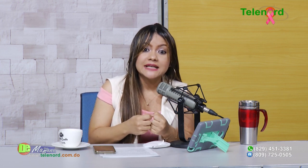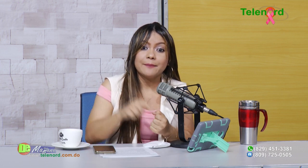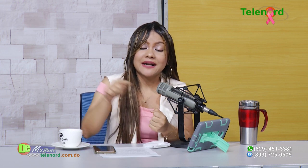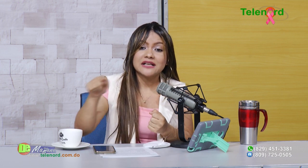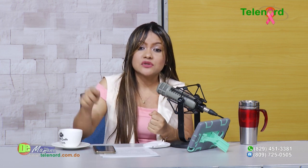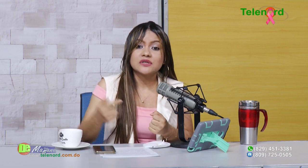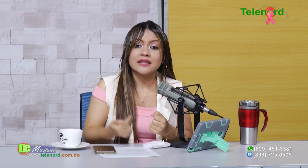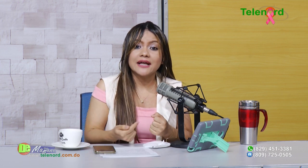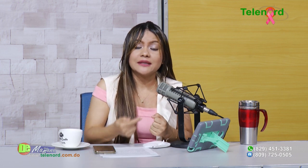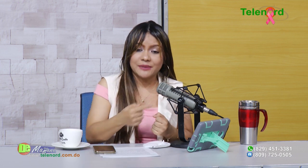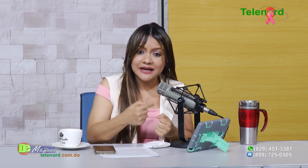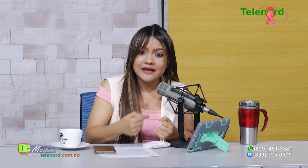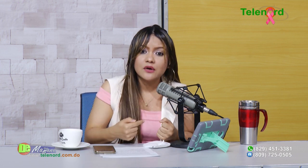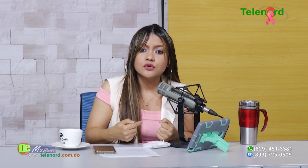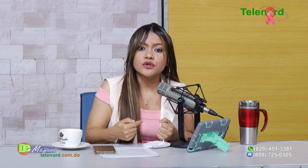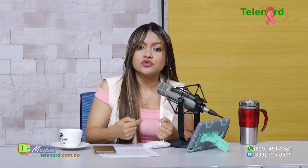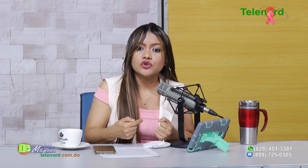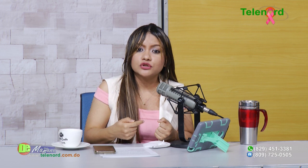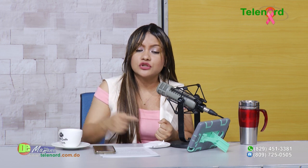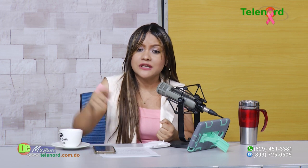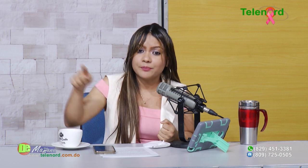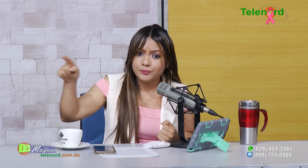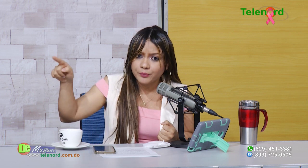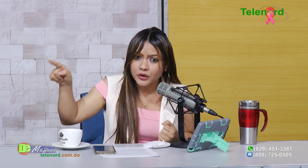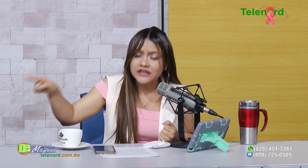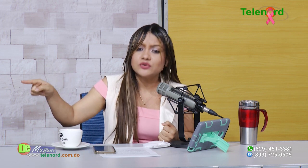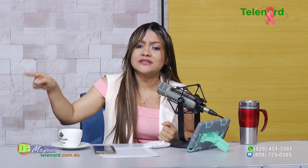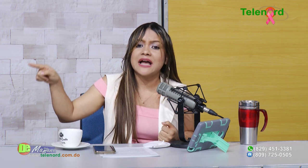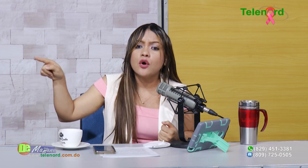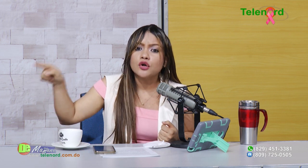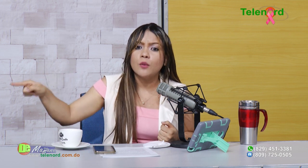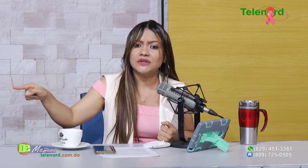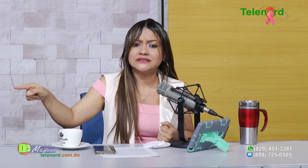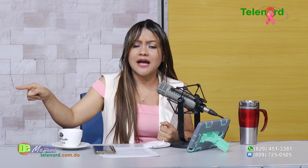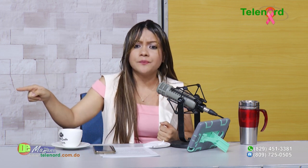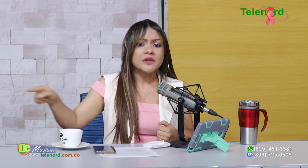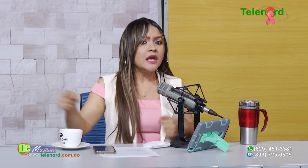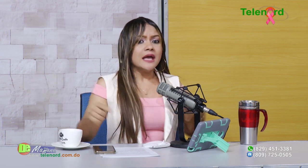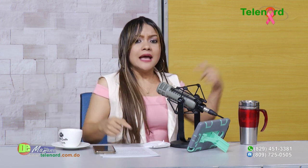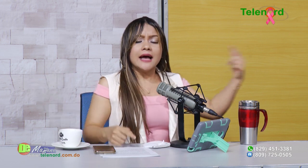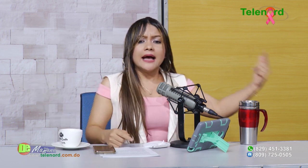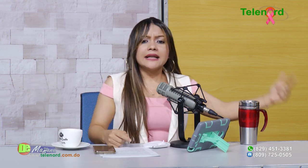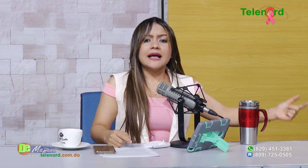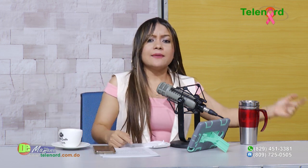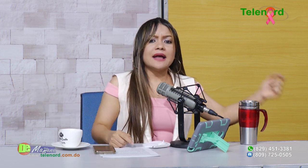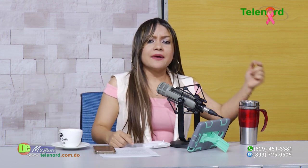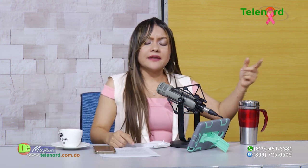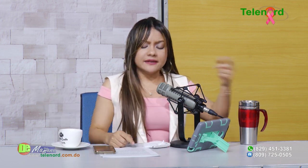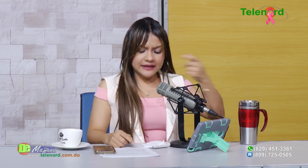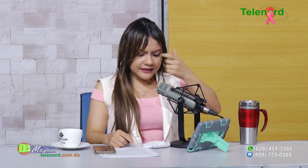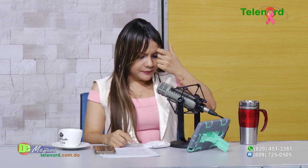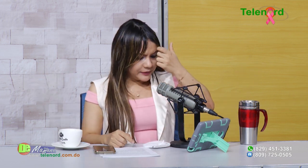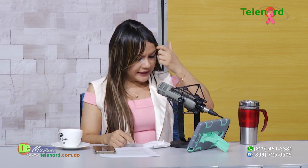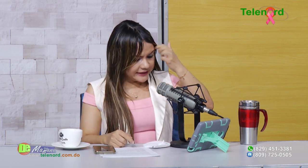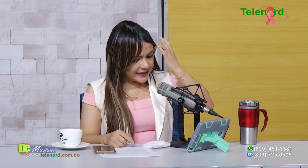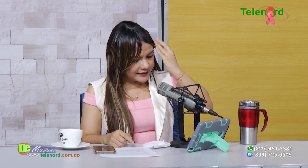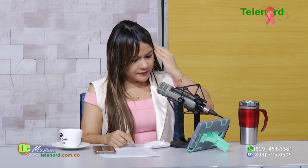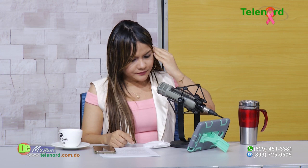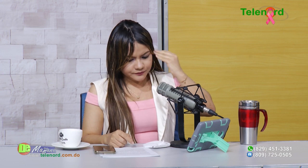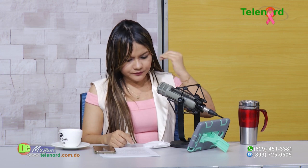dañinas para la sociedad para cada uno de nosotros y por eso están hoy como están alguien hablaba del